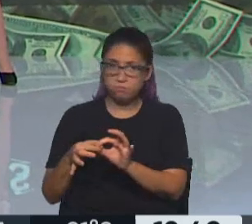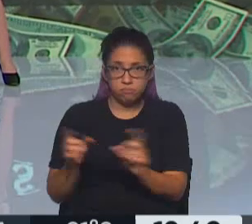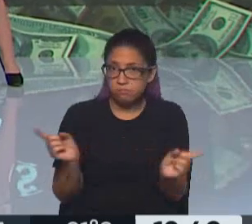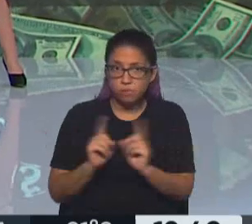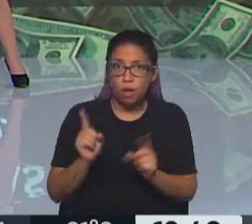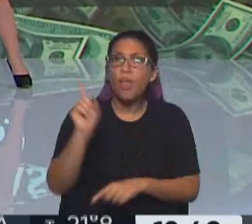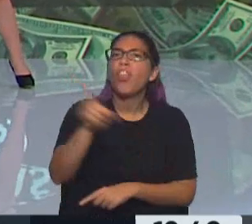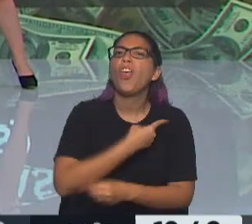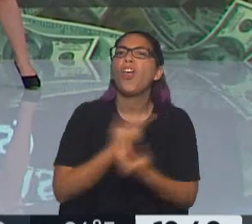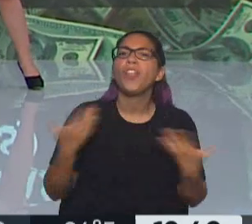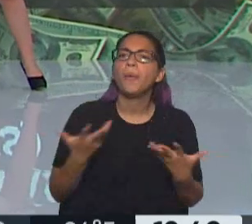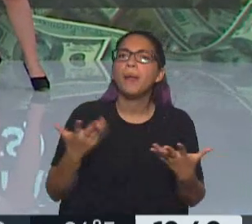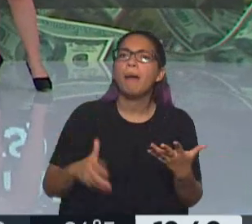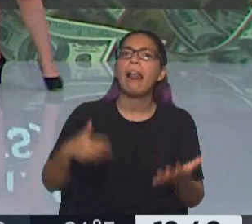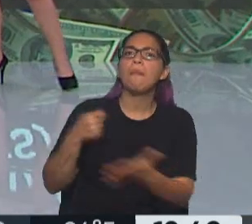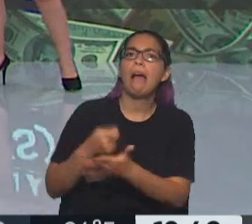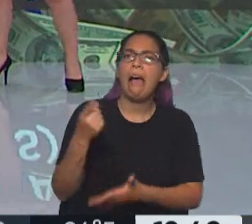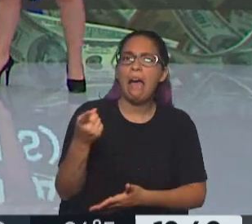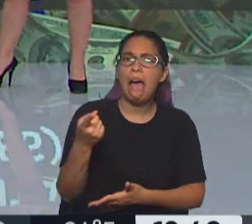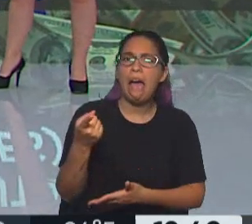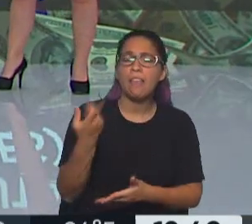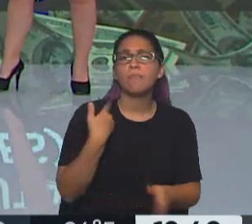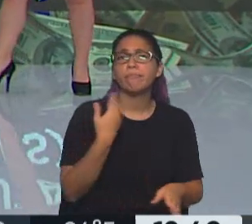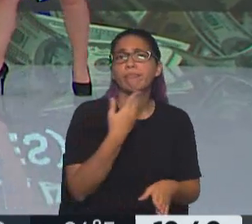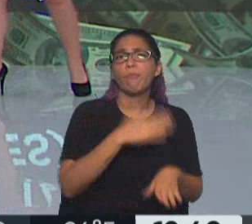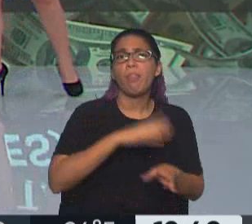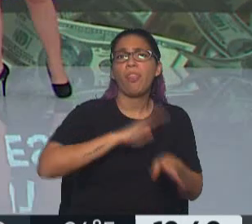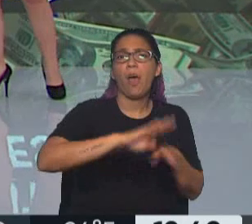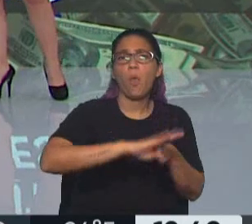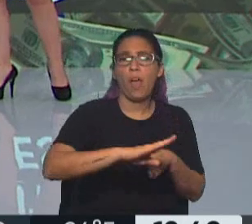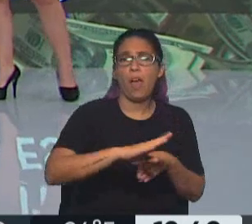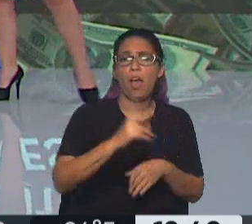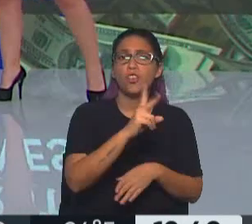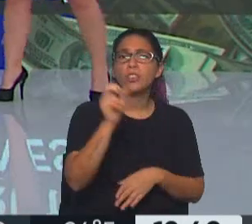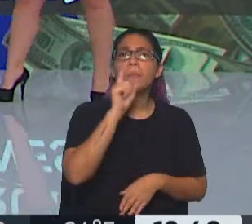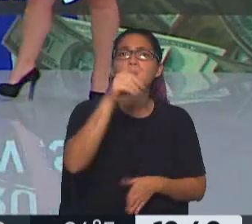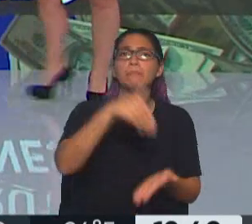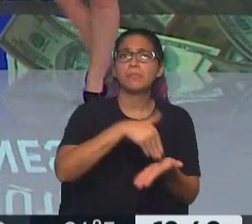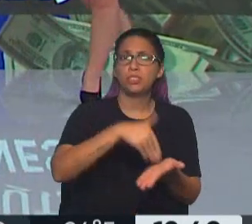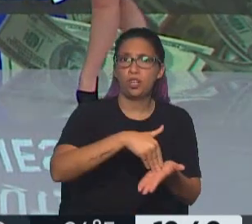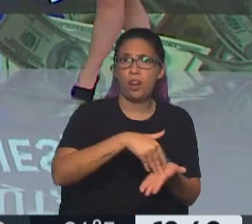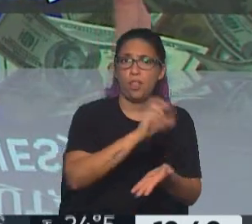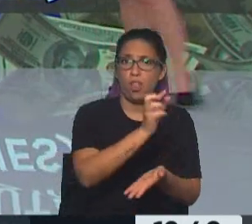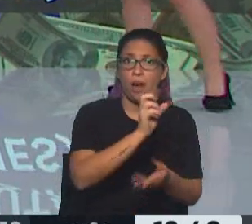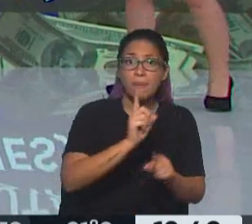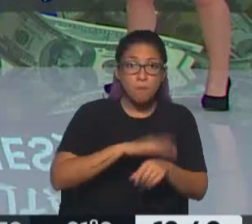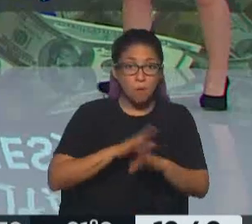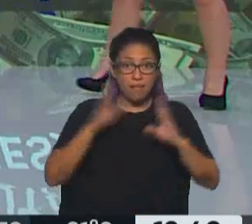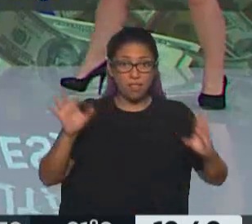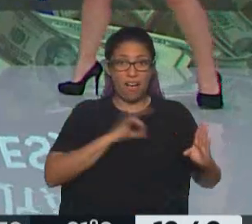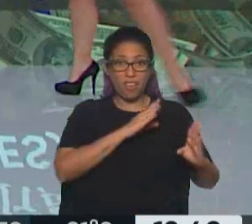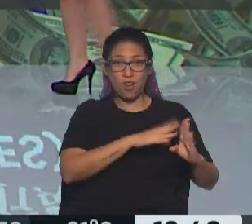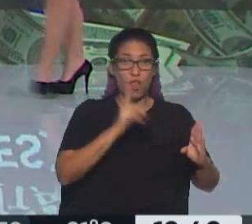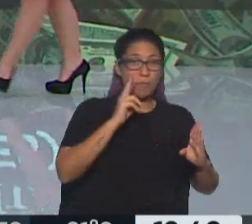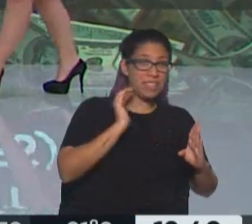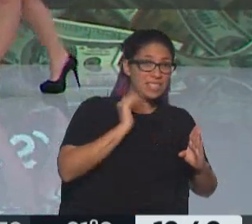ahí. ¿De dónde salieron los dólares para financiar esto? Del endeudamiento, que fue de 200.000 millones de dólares en el mismo periodo. Yo remarco,